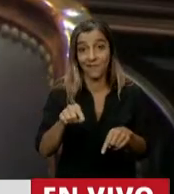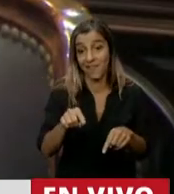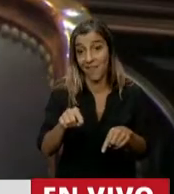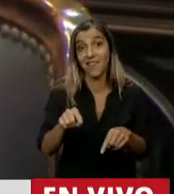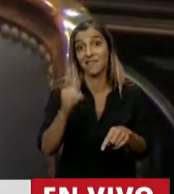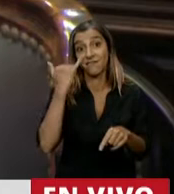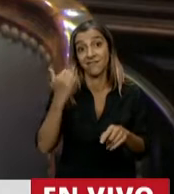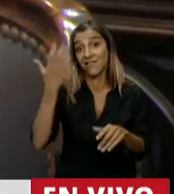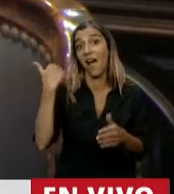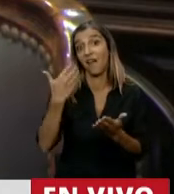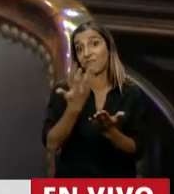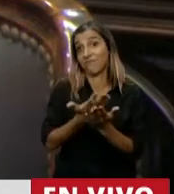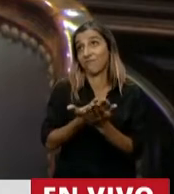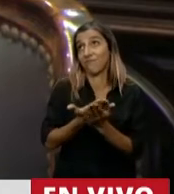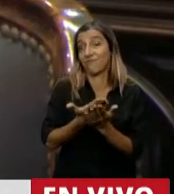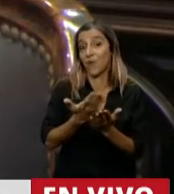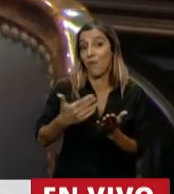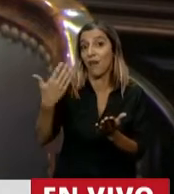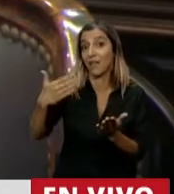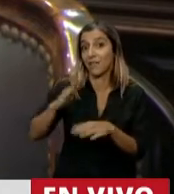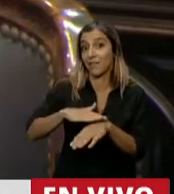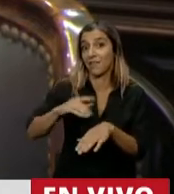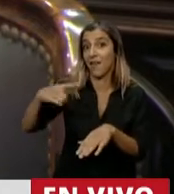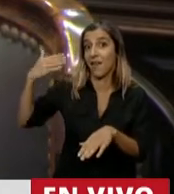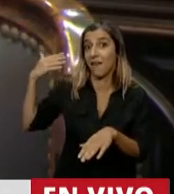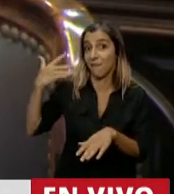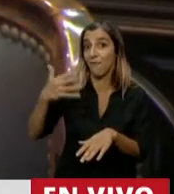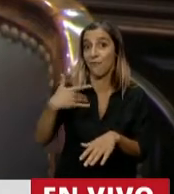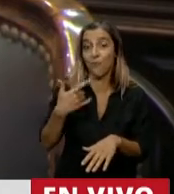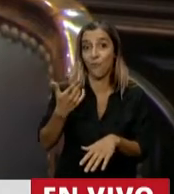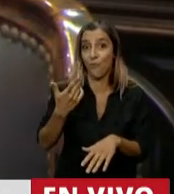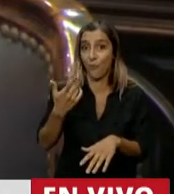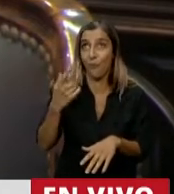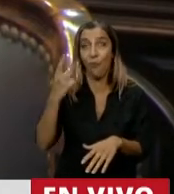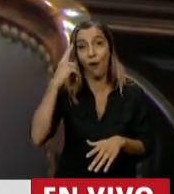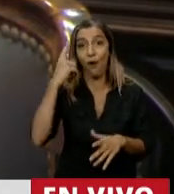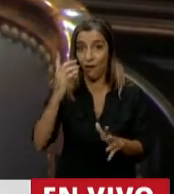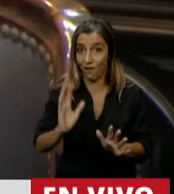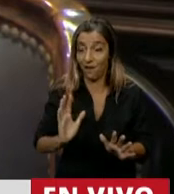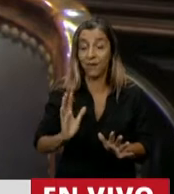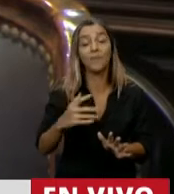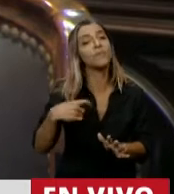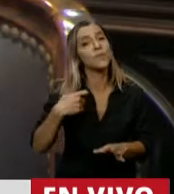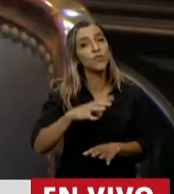tiempo y la sociedad nos está diciendo permanentemente